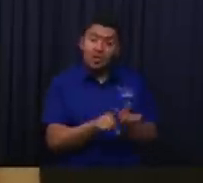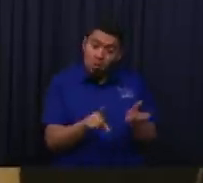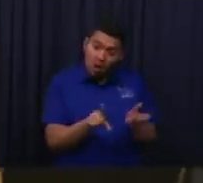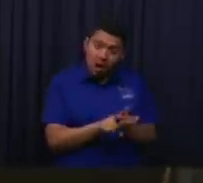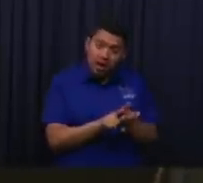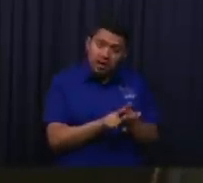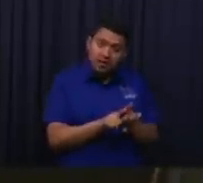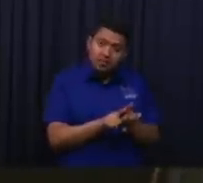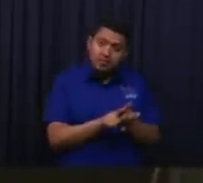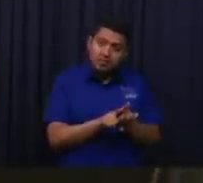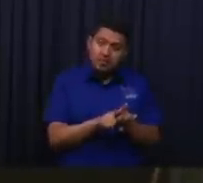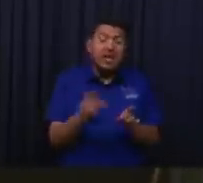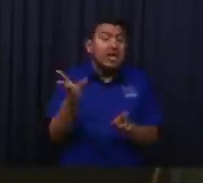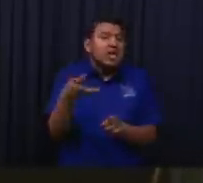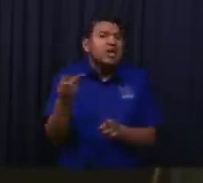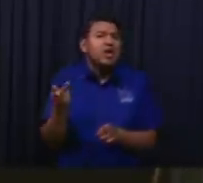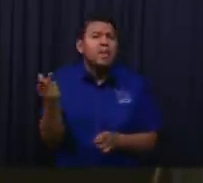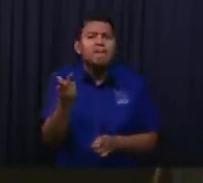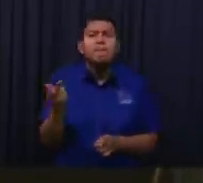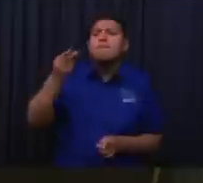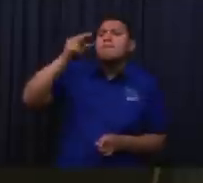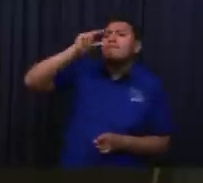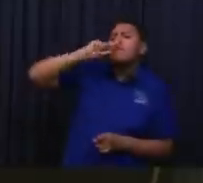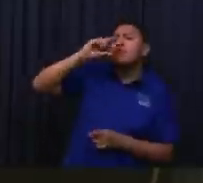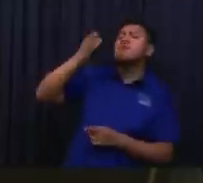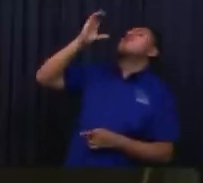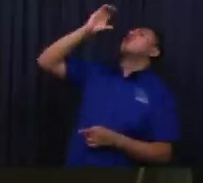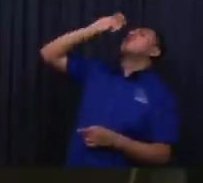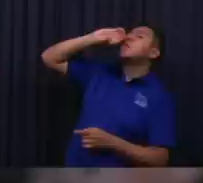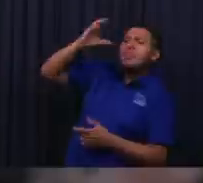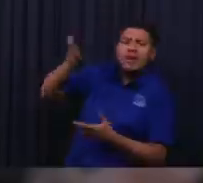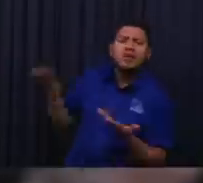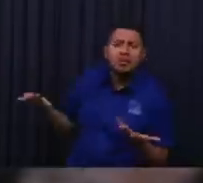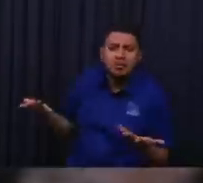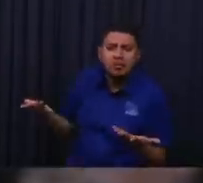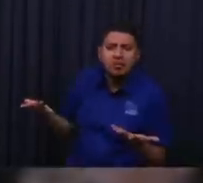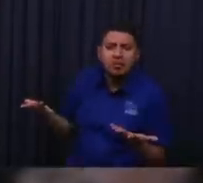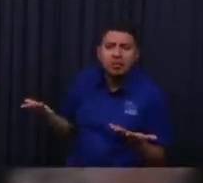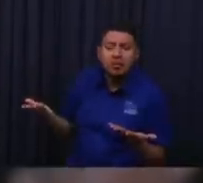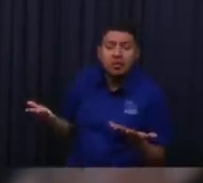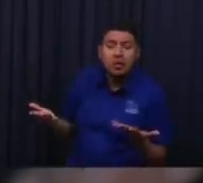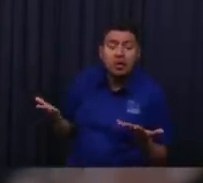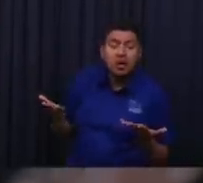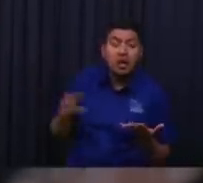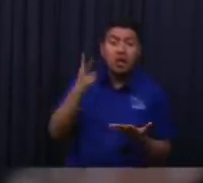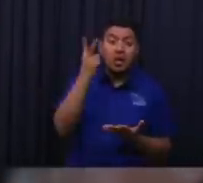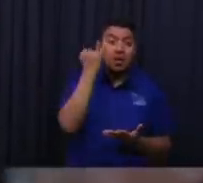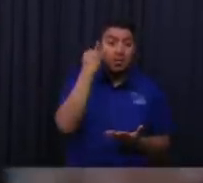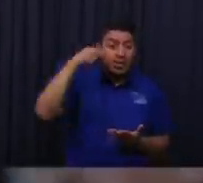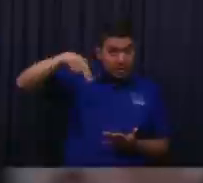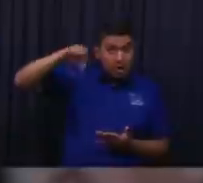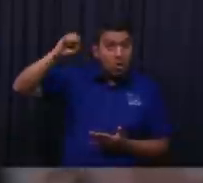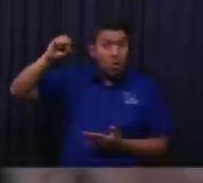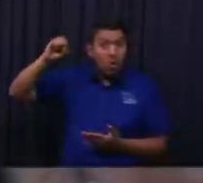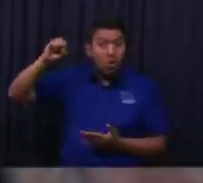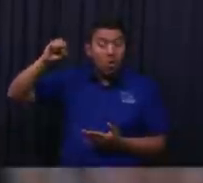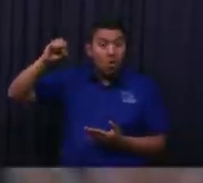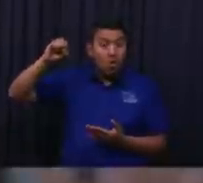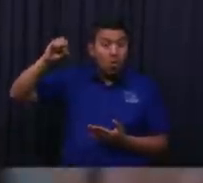qué vino vamos a tomar nosotros? ¿Del vino de las vides de